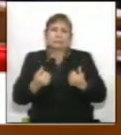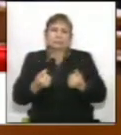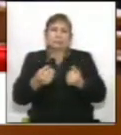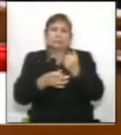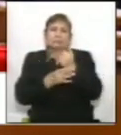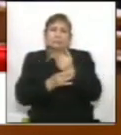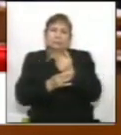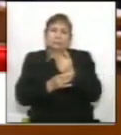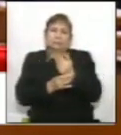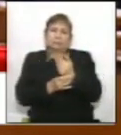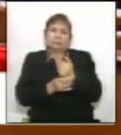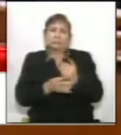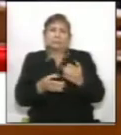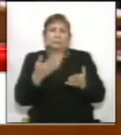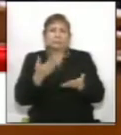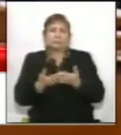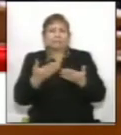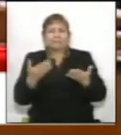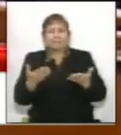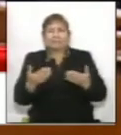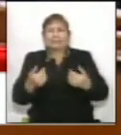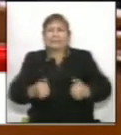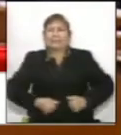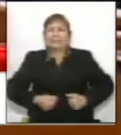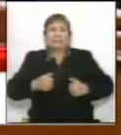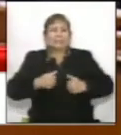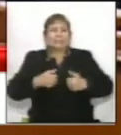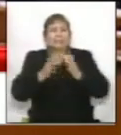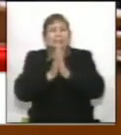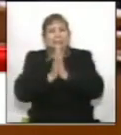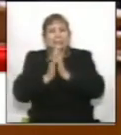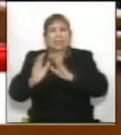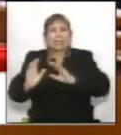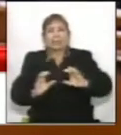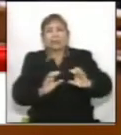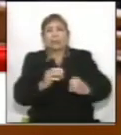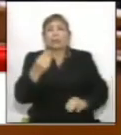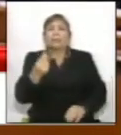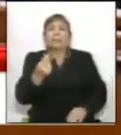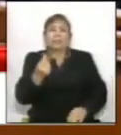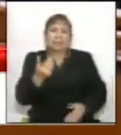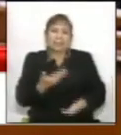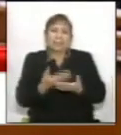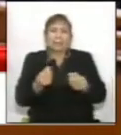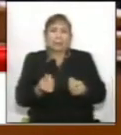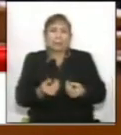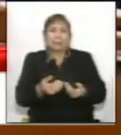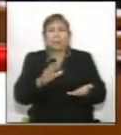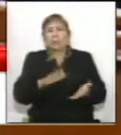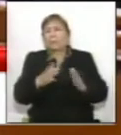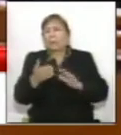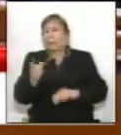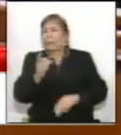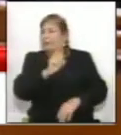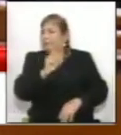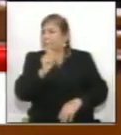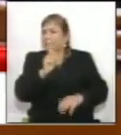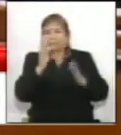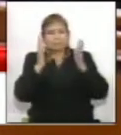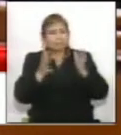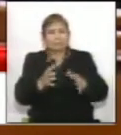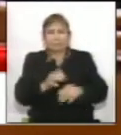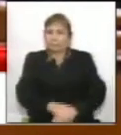crisis prima la desesperación en este pueblo. Acciones inmediatas. Estas muertes no deben quedar